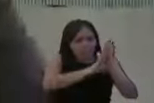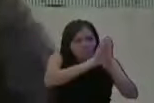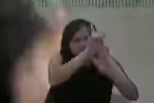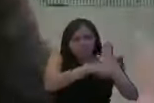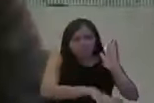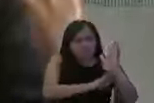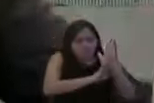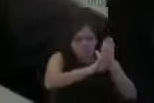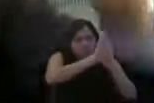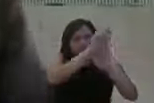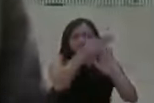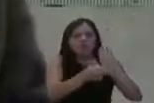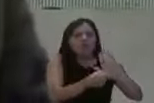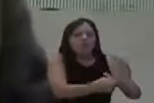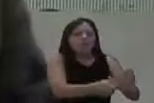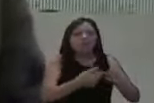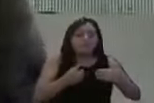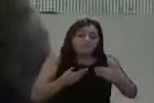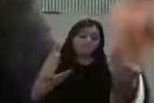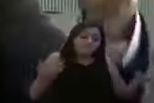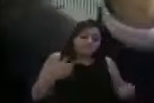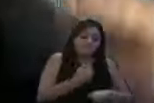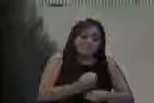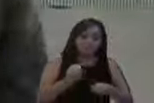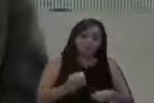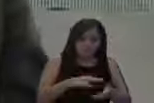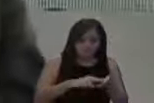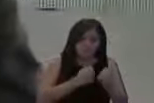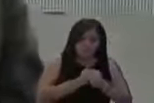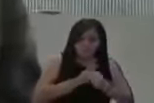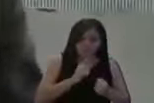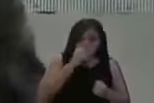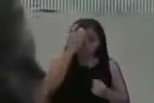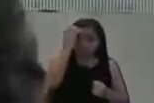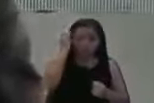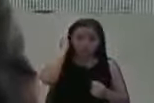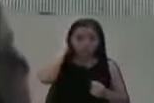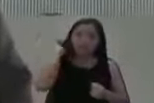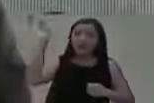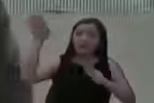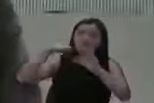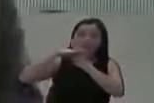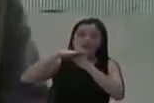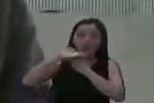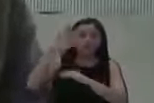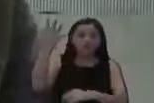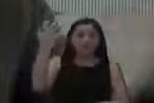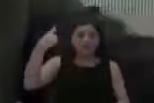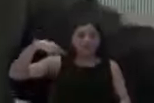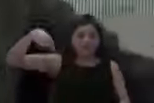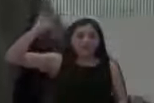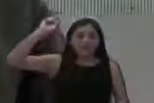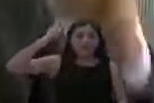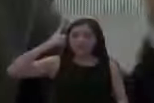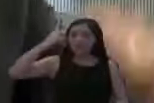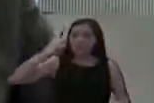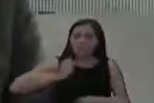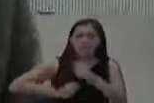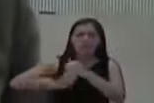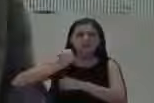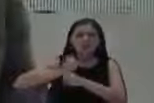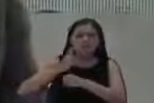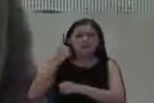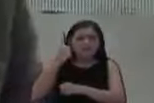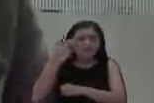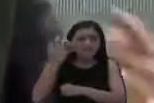dignidad ejemplo educación Entonces no quieren a sus hijos Viene un banquero que gana 15 millones anuales el año pasado lao ganó 15